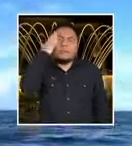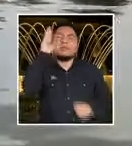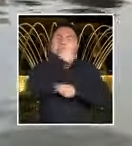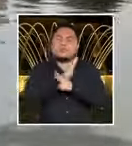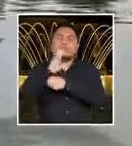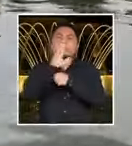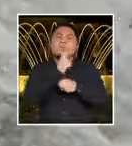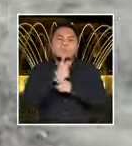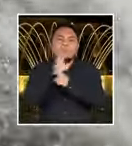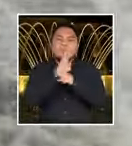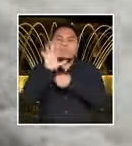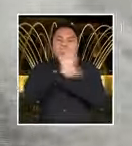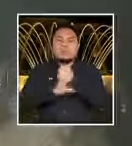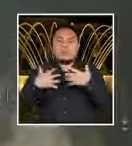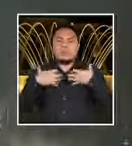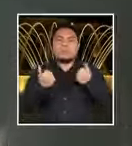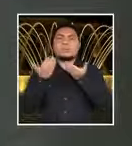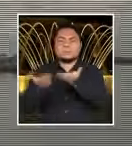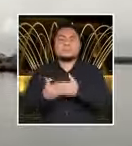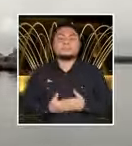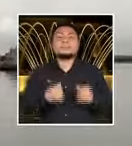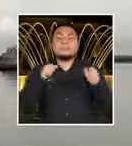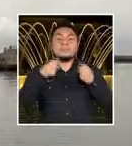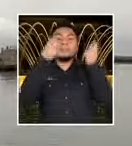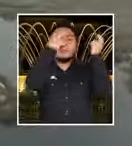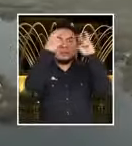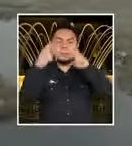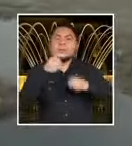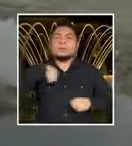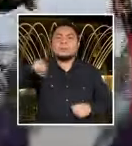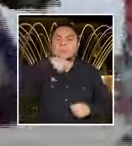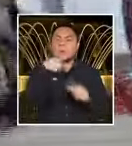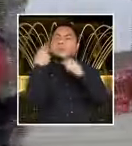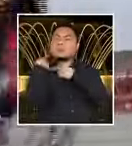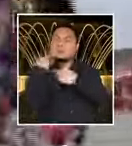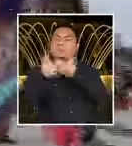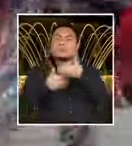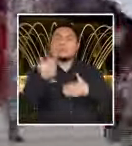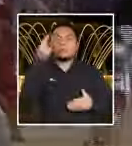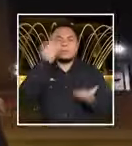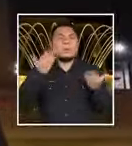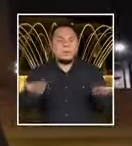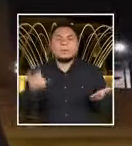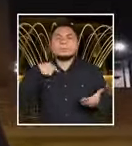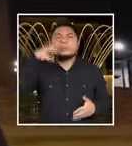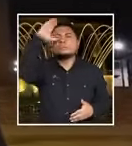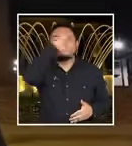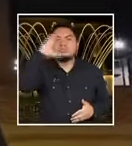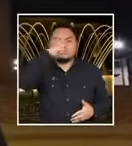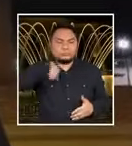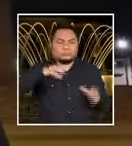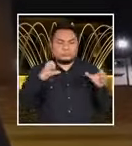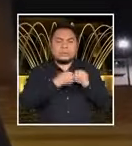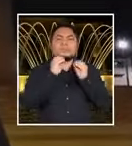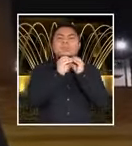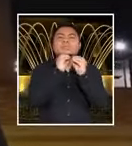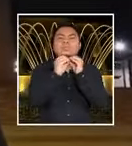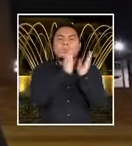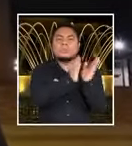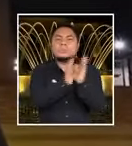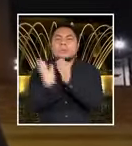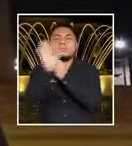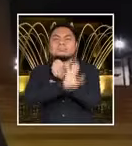responsabilidad, que va a preferir el turismo solidario y sostenible. Por ello, buscaremos adaptar nuestros